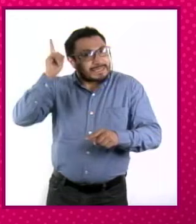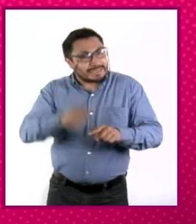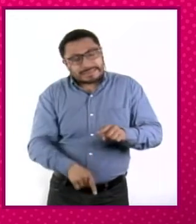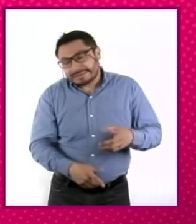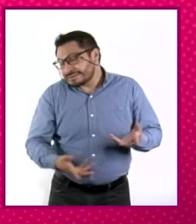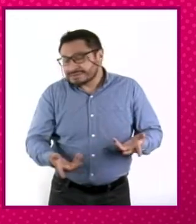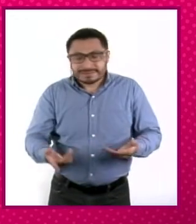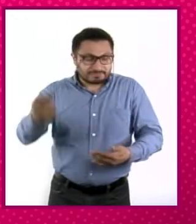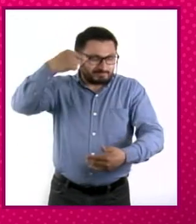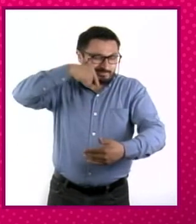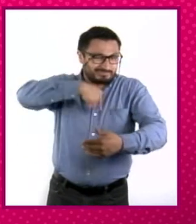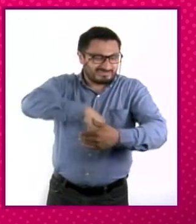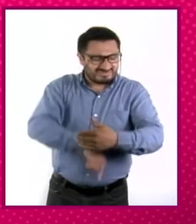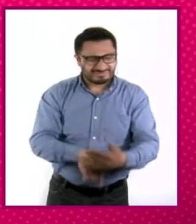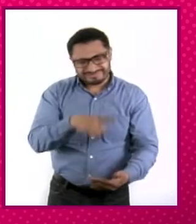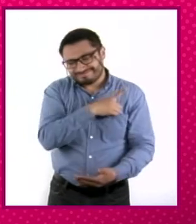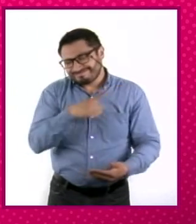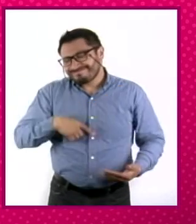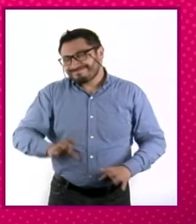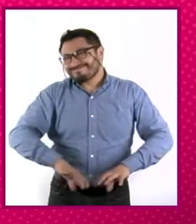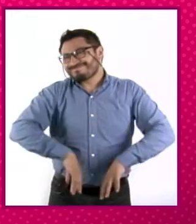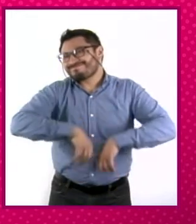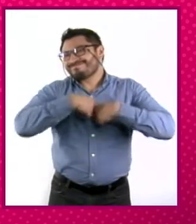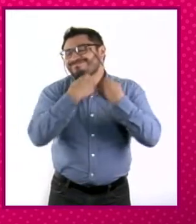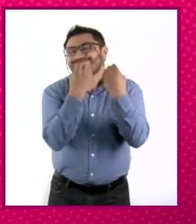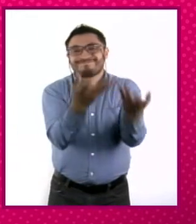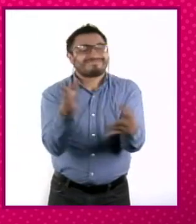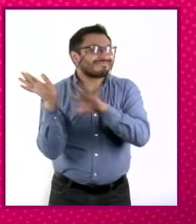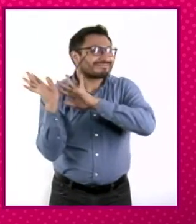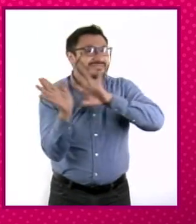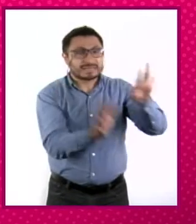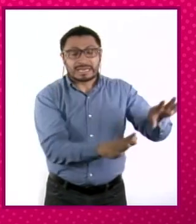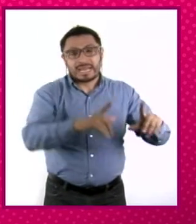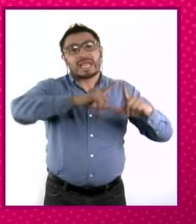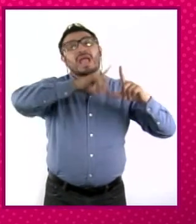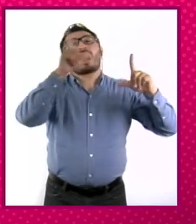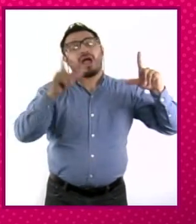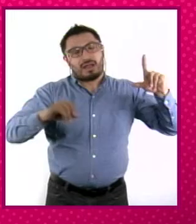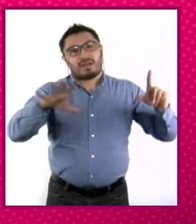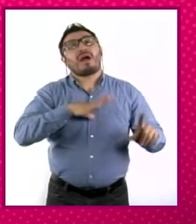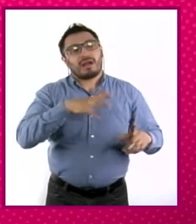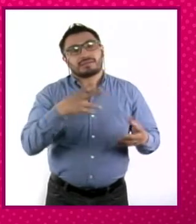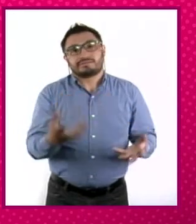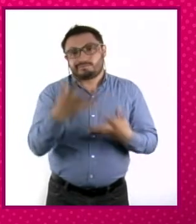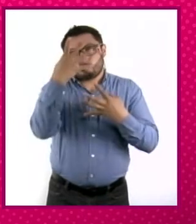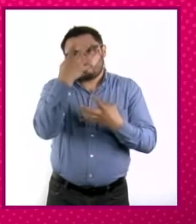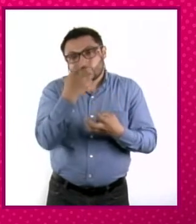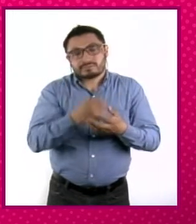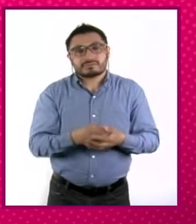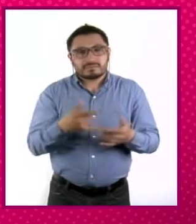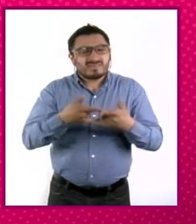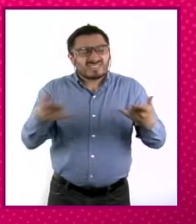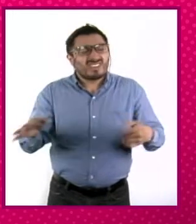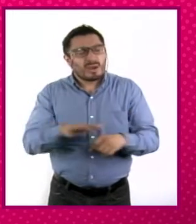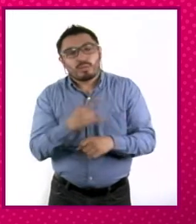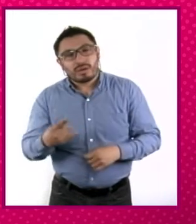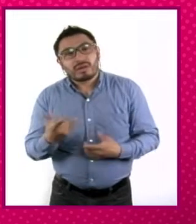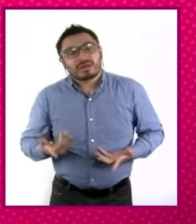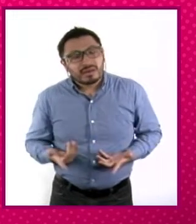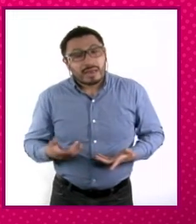no. Usando todos los aparatos legislativos e institucionales. Es bien interesante porque dice uno, oye, pues si no